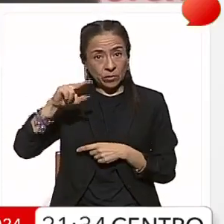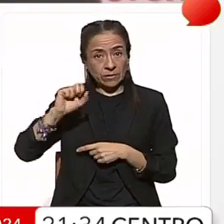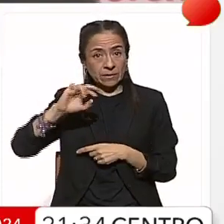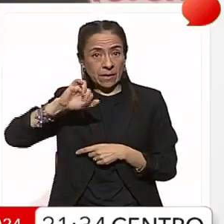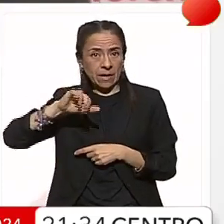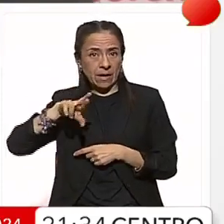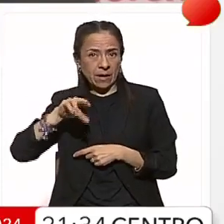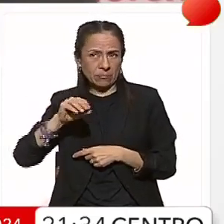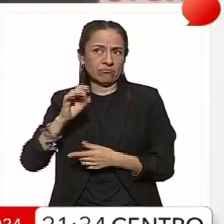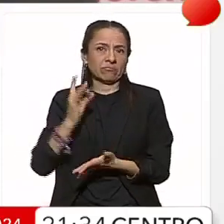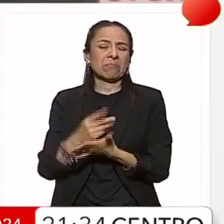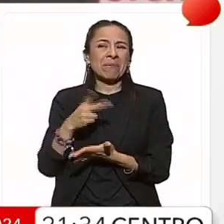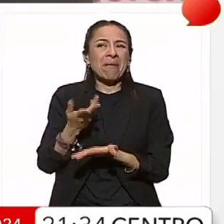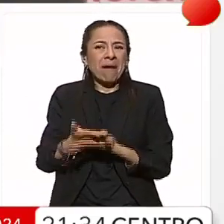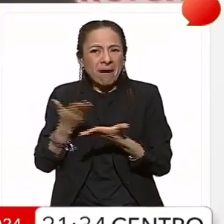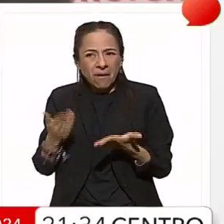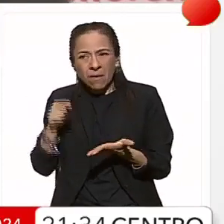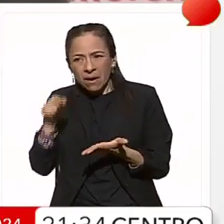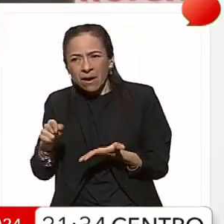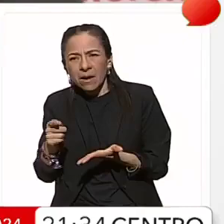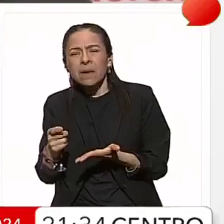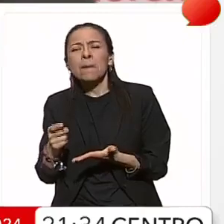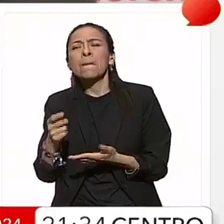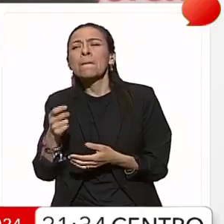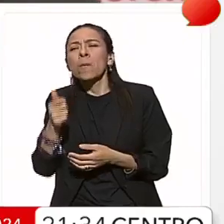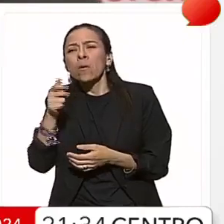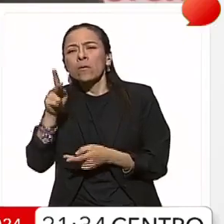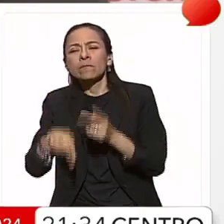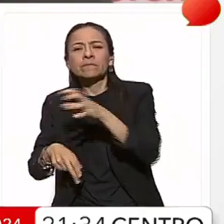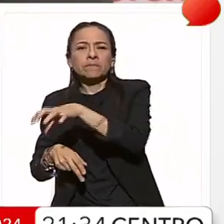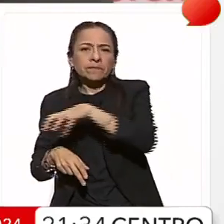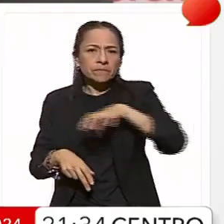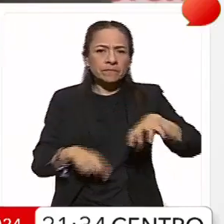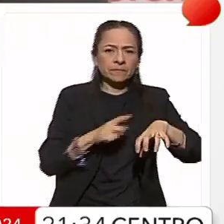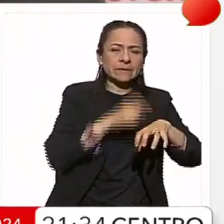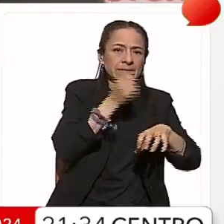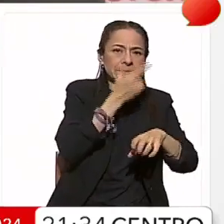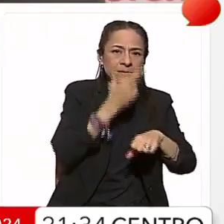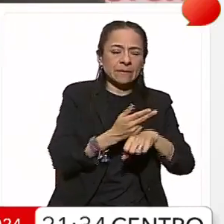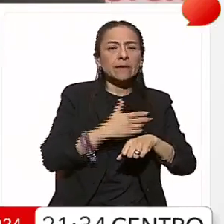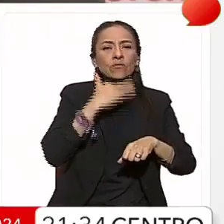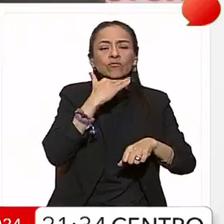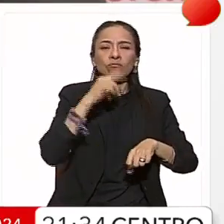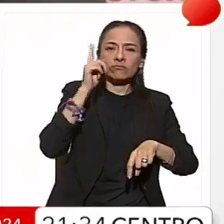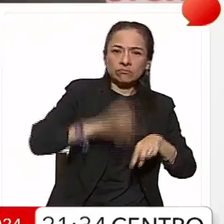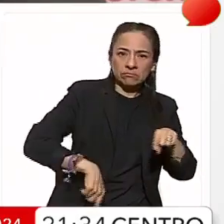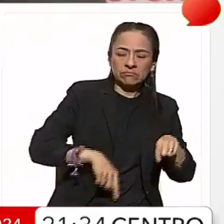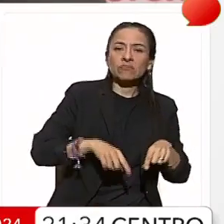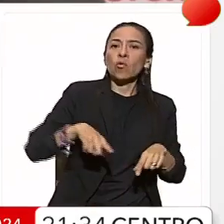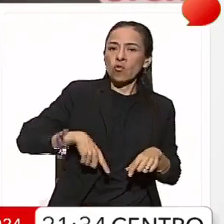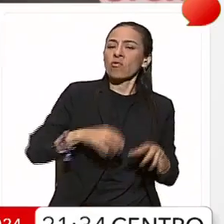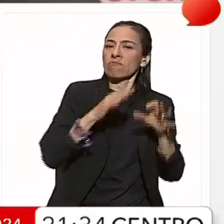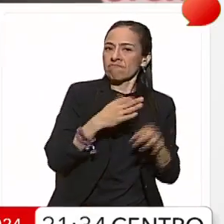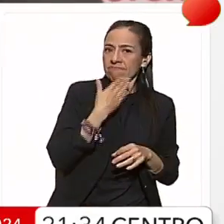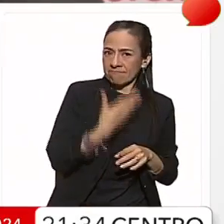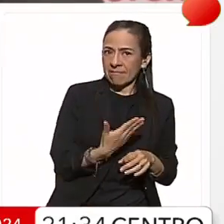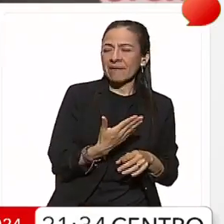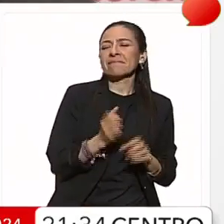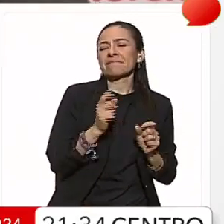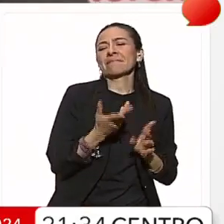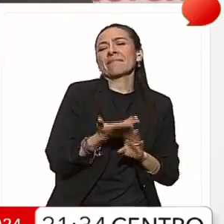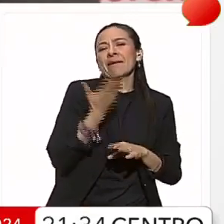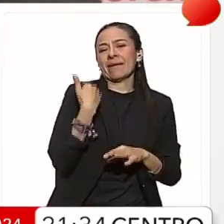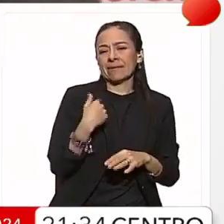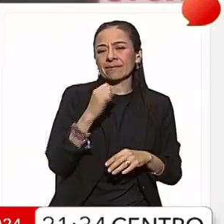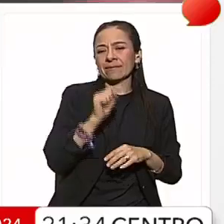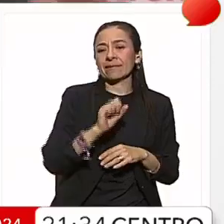a la Secretaría de Anticorrupción y Buen Gobierno, lo que era de la función pública. Pero lo más